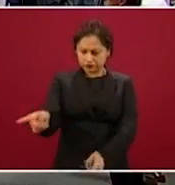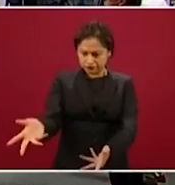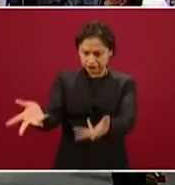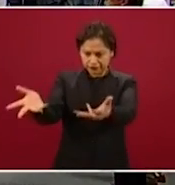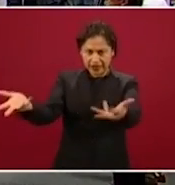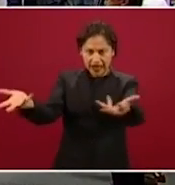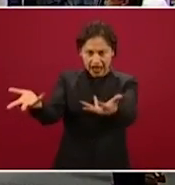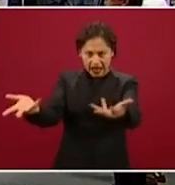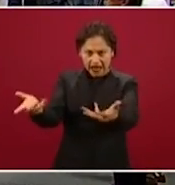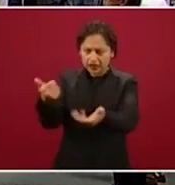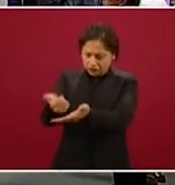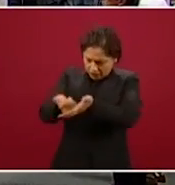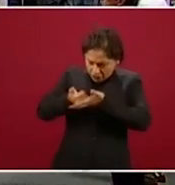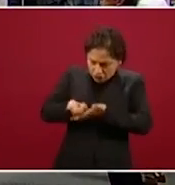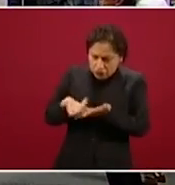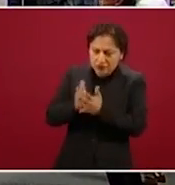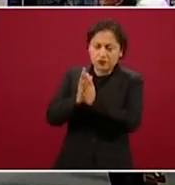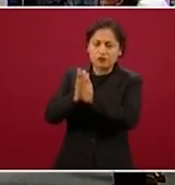ustedes. Ayúdenme.